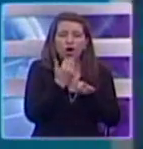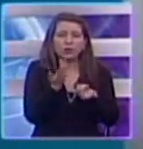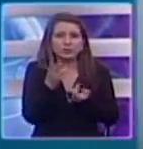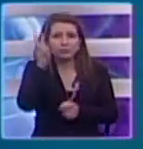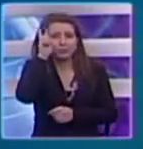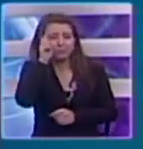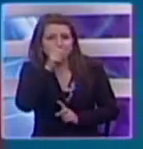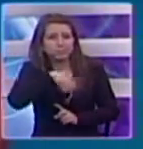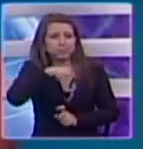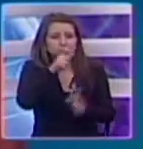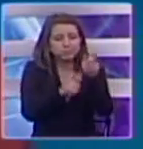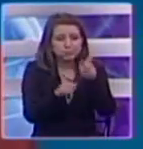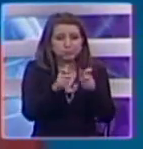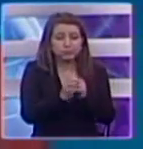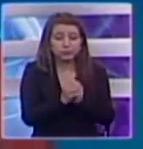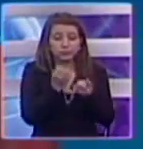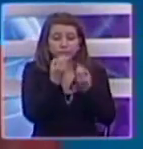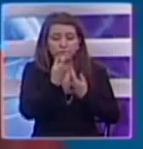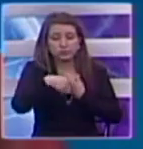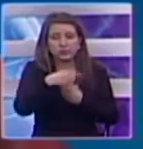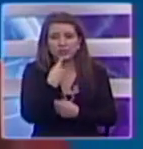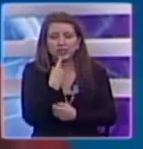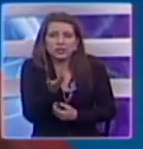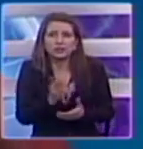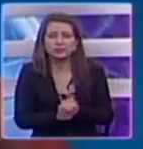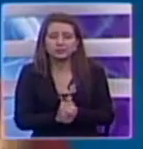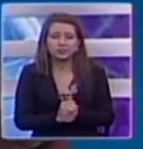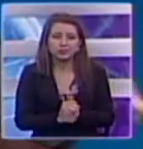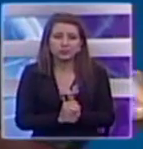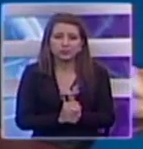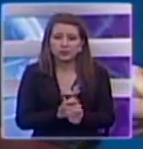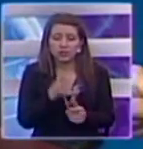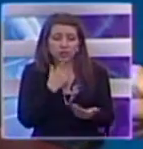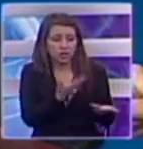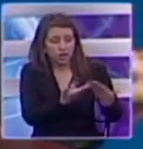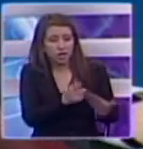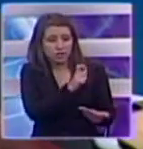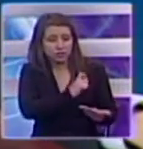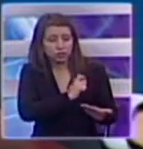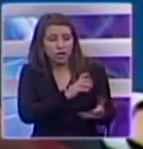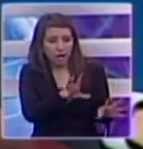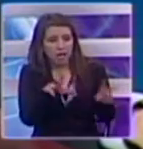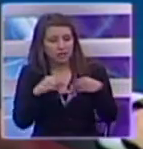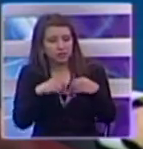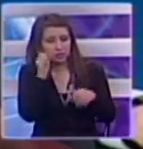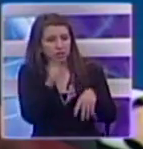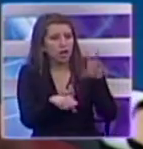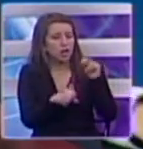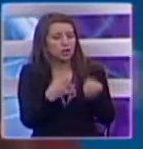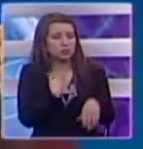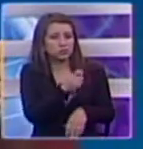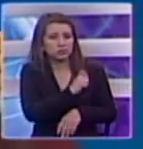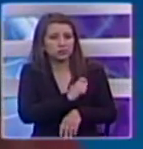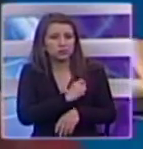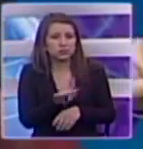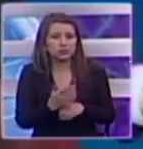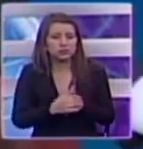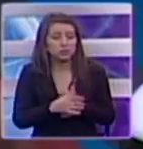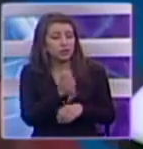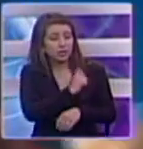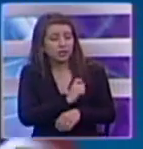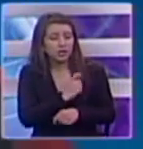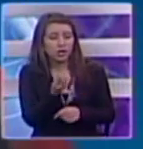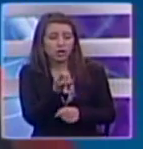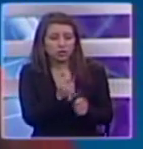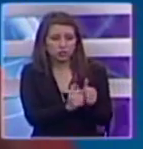suspicacia de que mucha gente dice, bueno, ¿tú recibirías tu sueldo? ¿Aceptarías recibir, Javier o Mauricio, tu sueldo